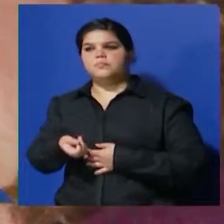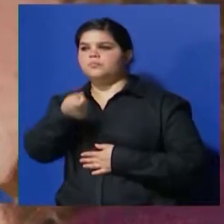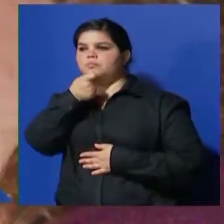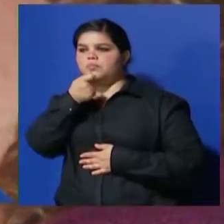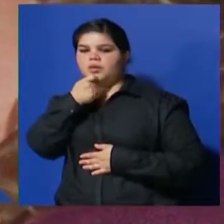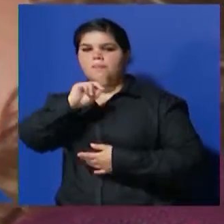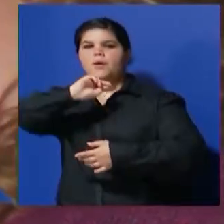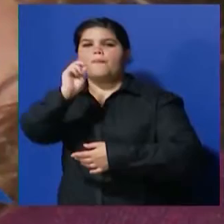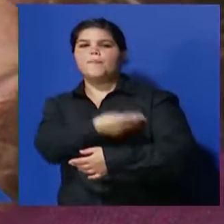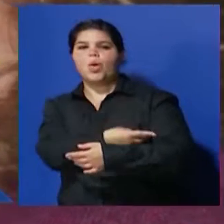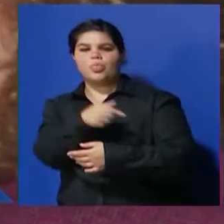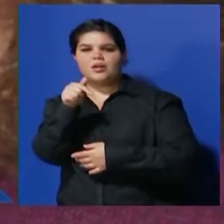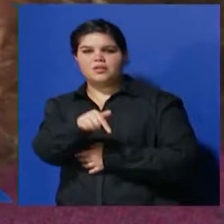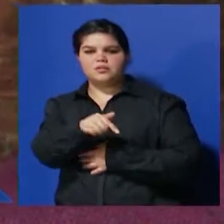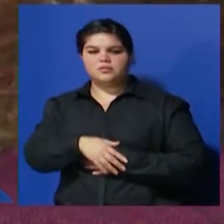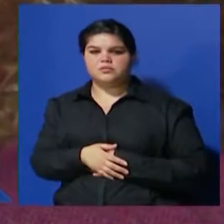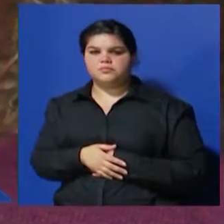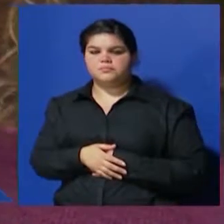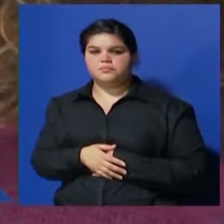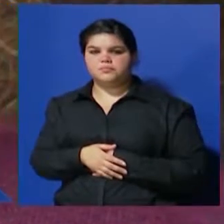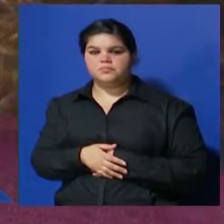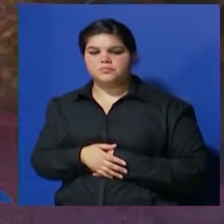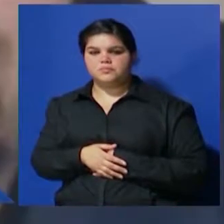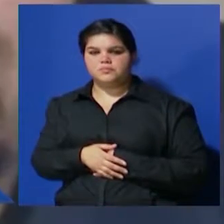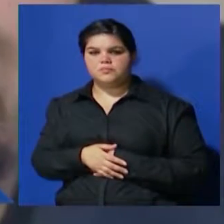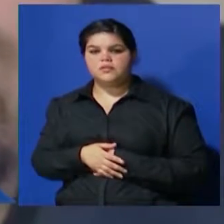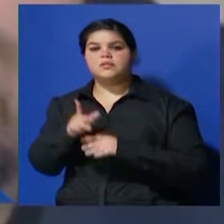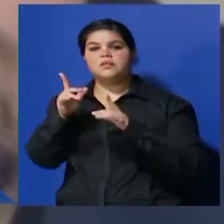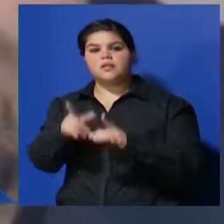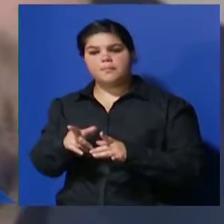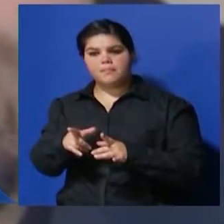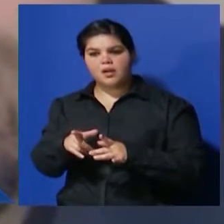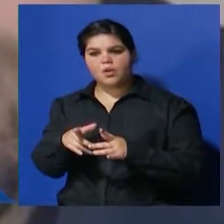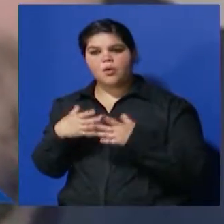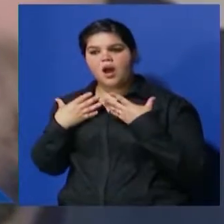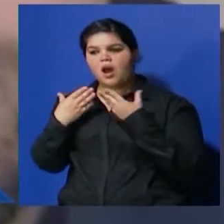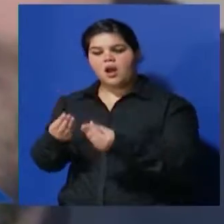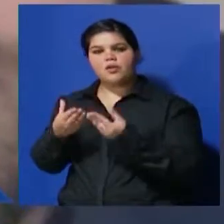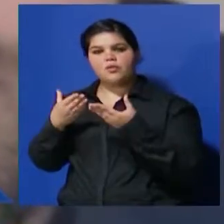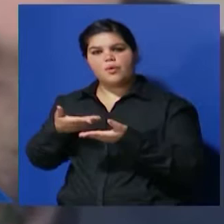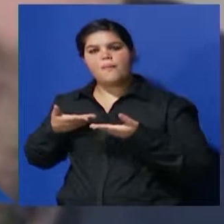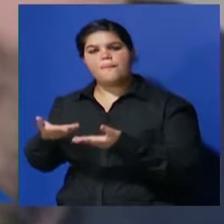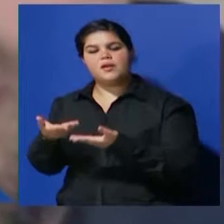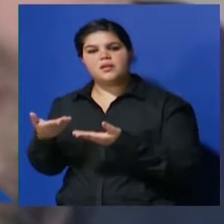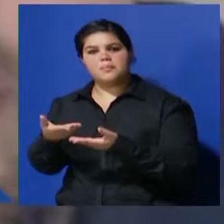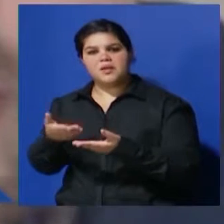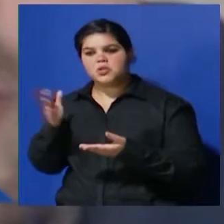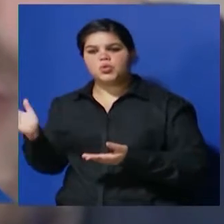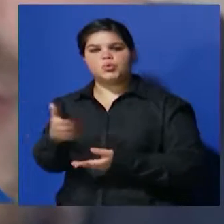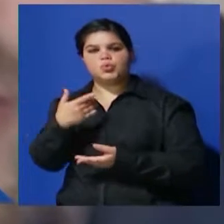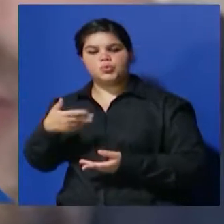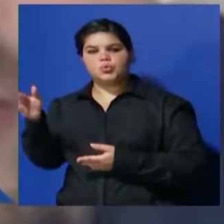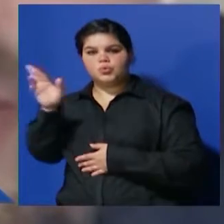poder, es poder hacer un acompañamiento integral de la persona implica también